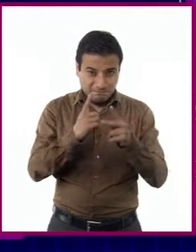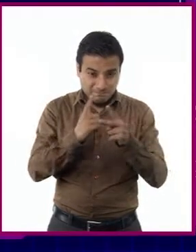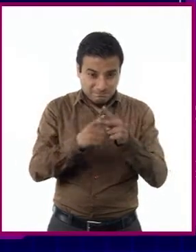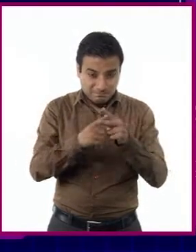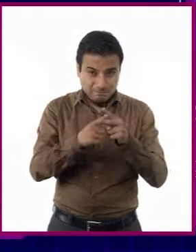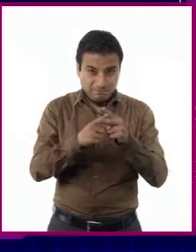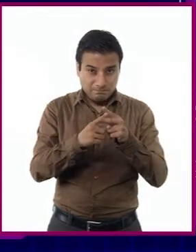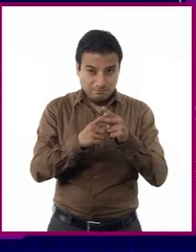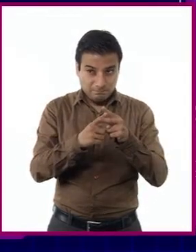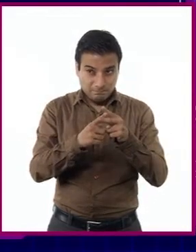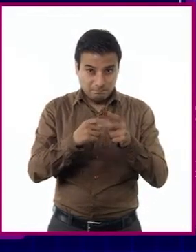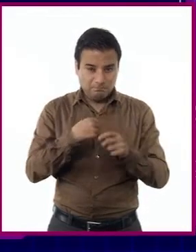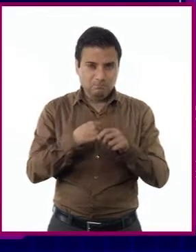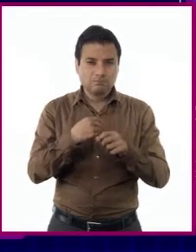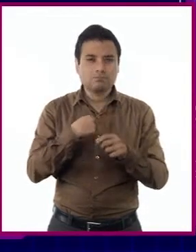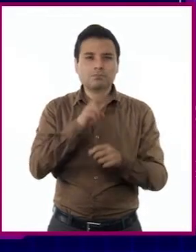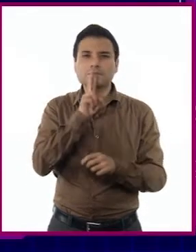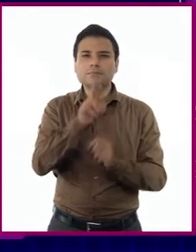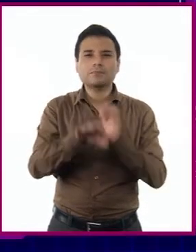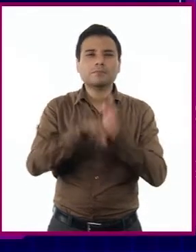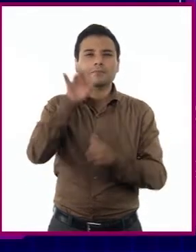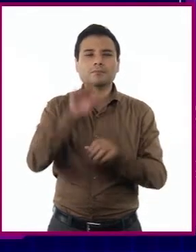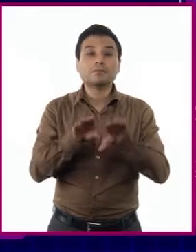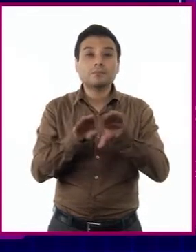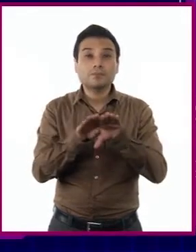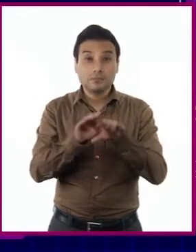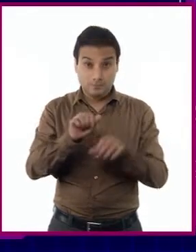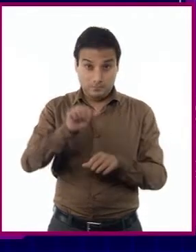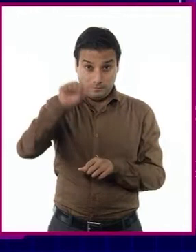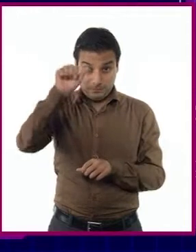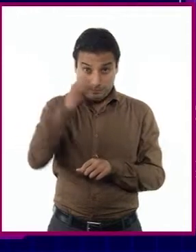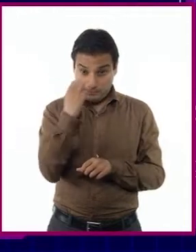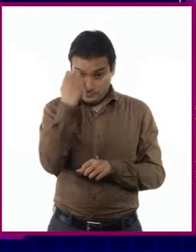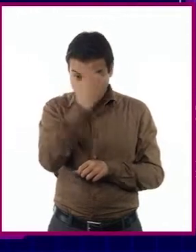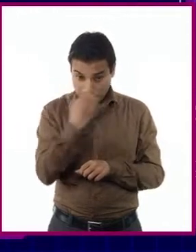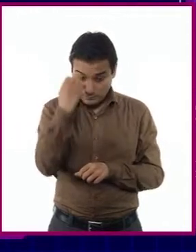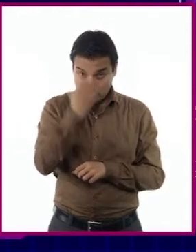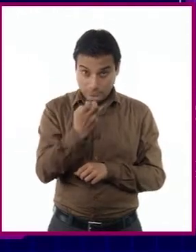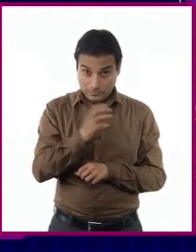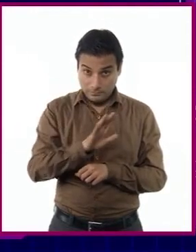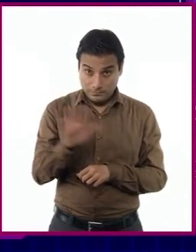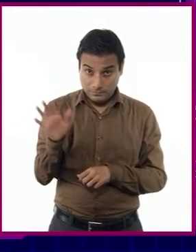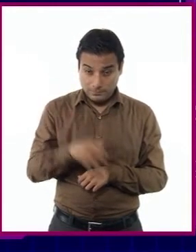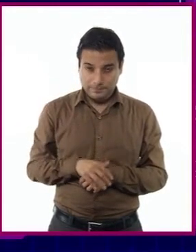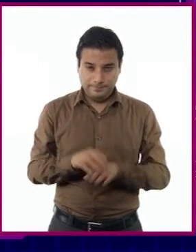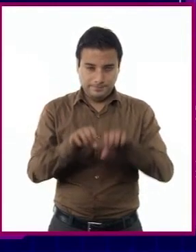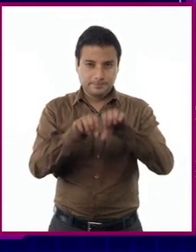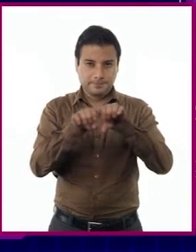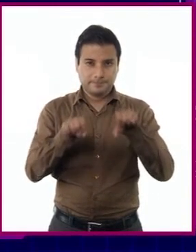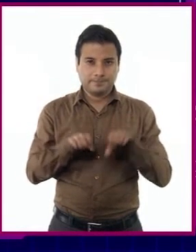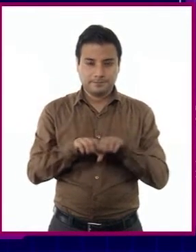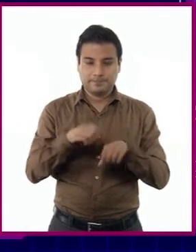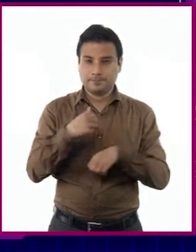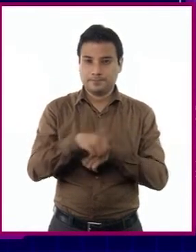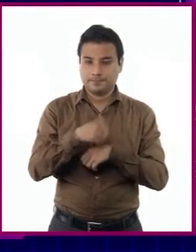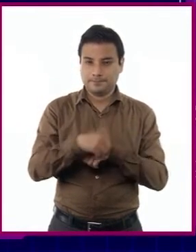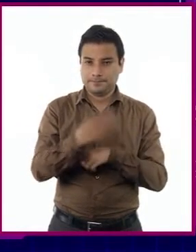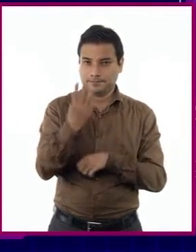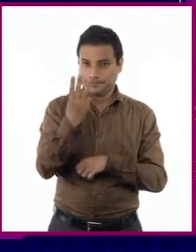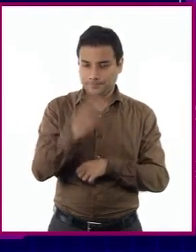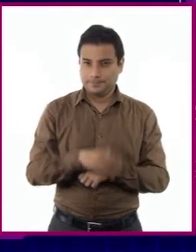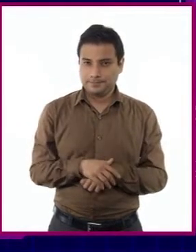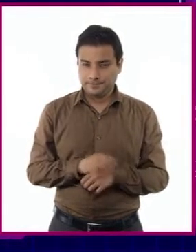de esa medida el equipo 3 consideró la medida del área de una de las bases de cada